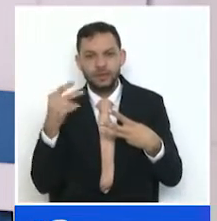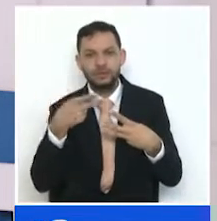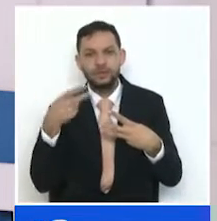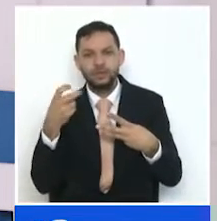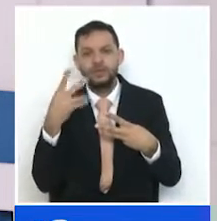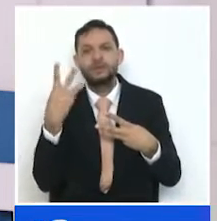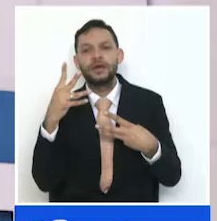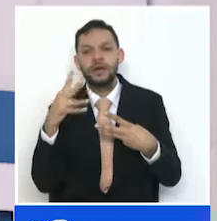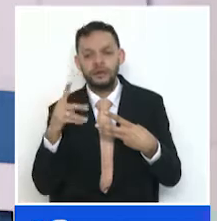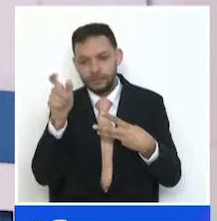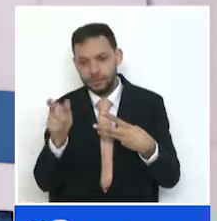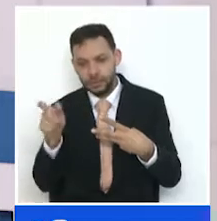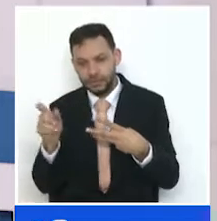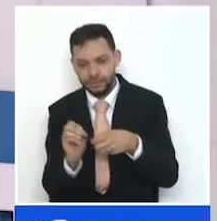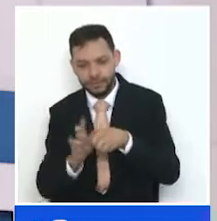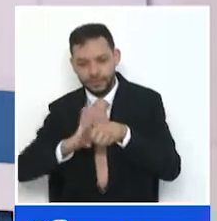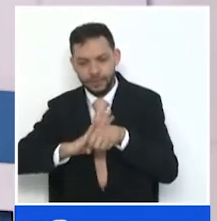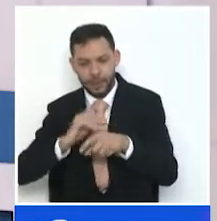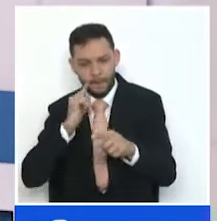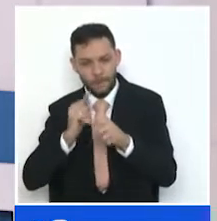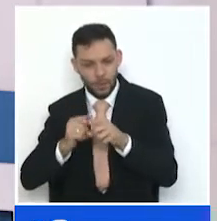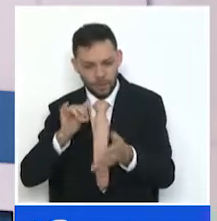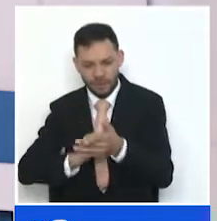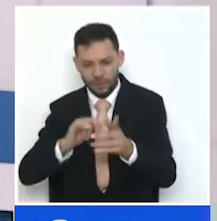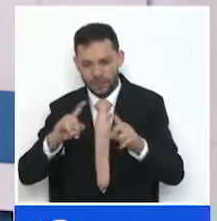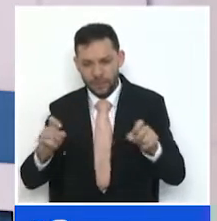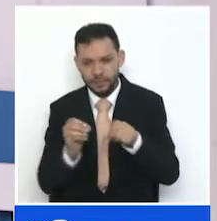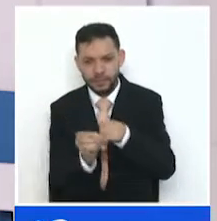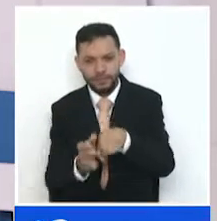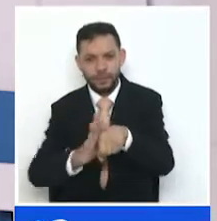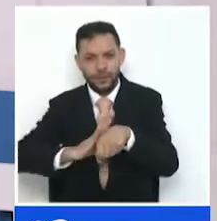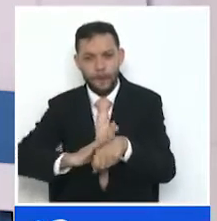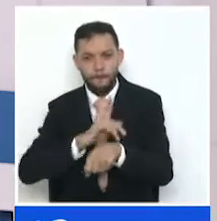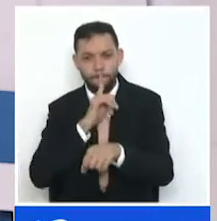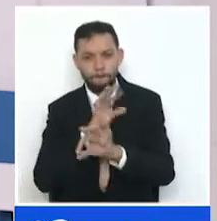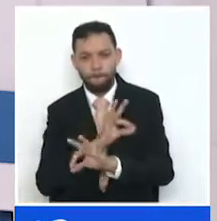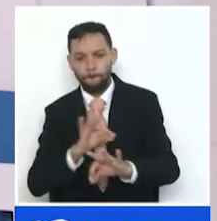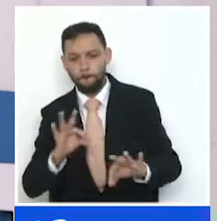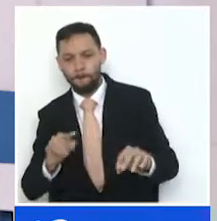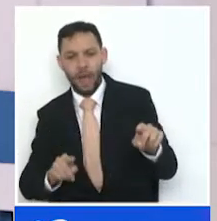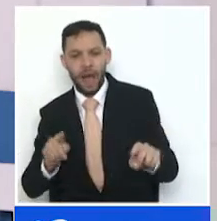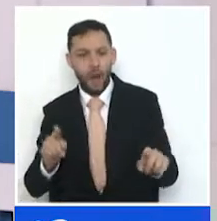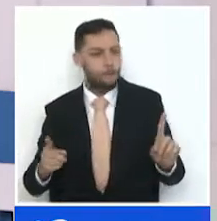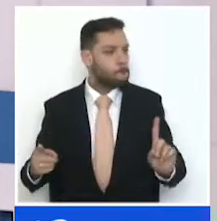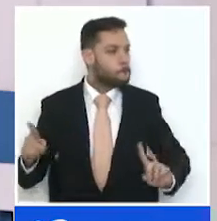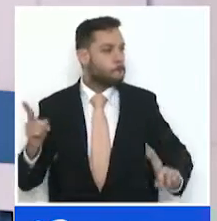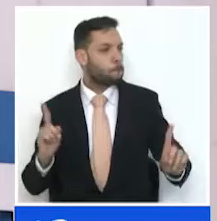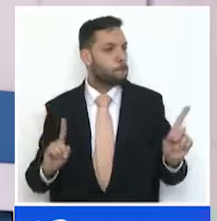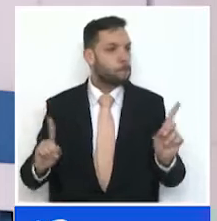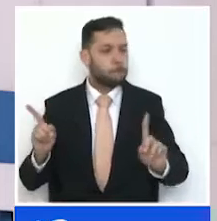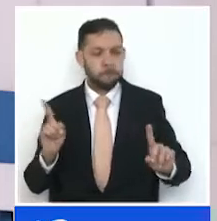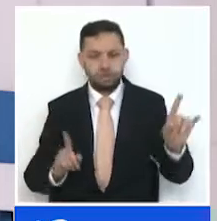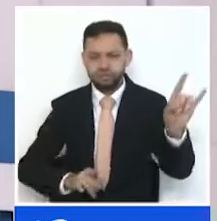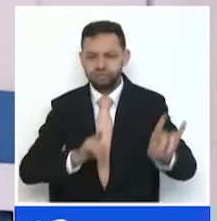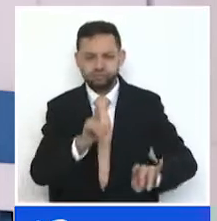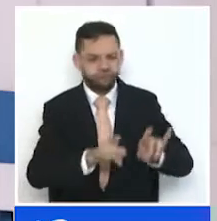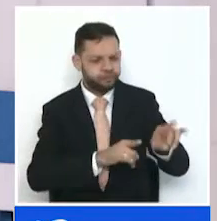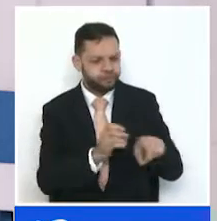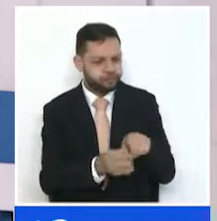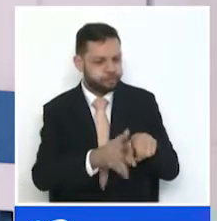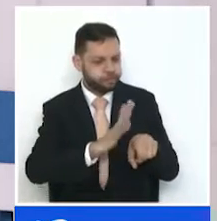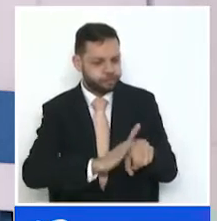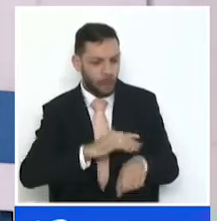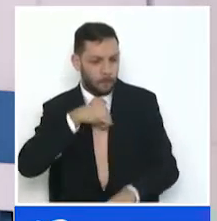A propósito, el COVID-19 sigue siendo un enemigo silencioso, pues muchos de quienes han padecido no saben a ciencia cierta cómo se